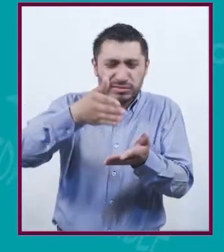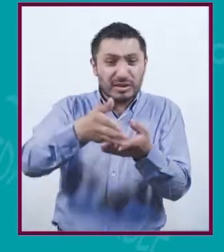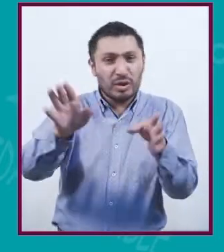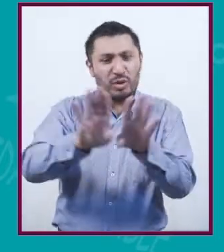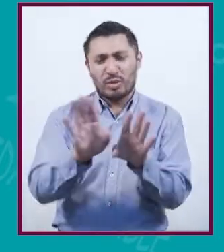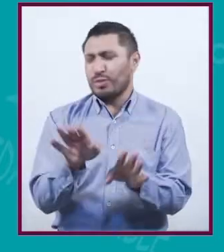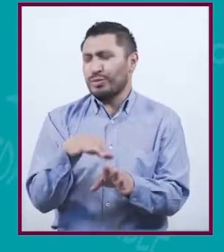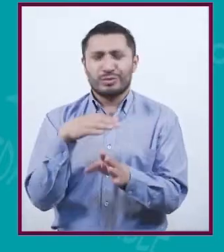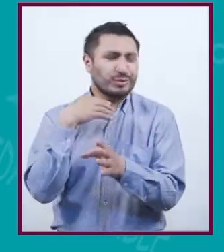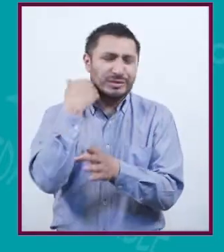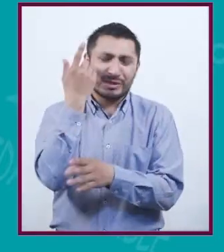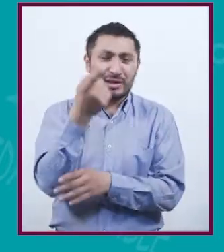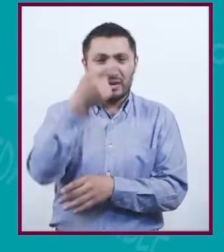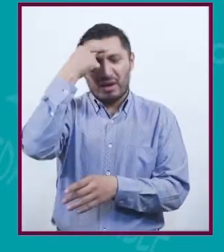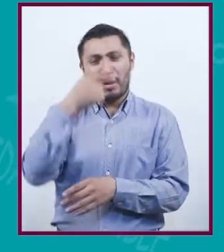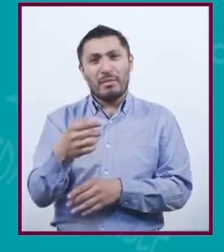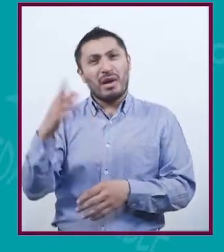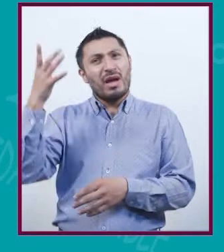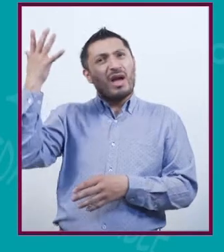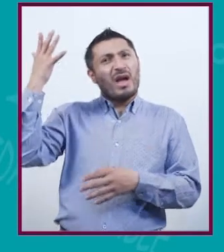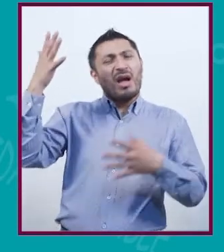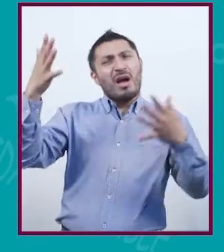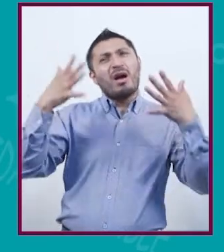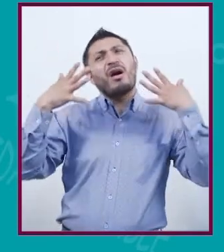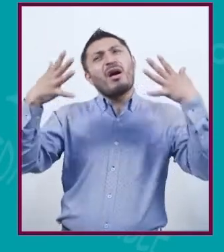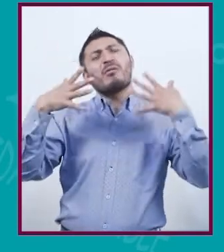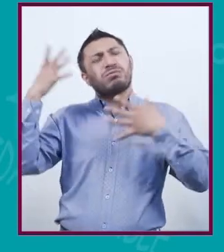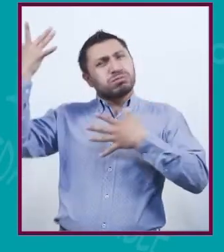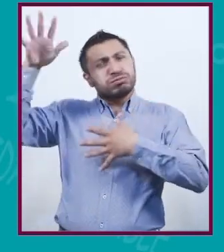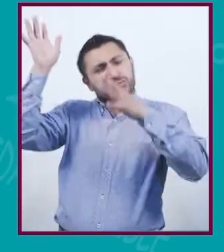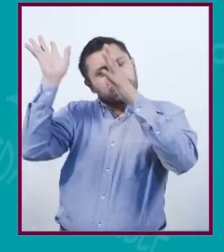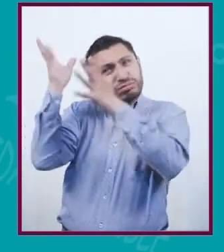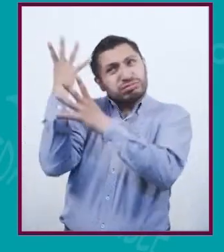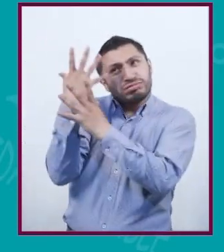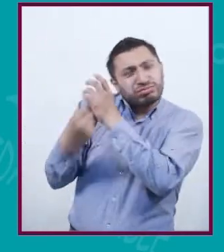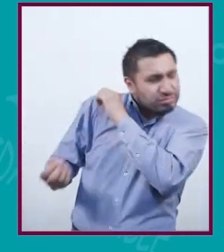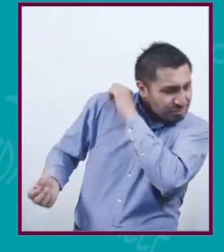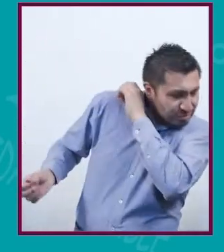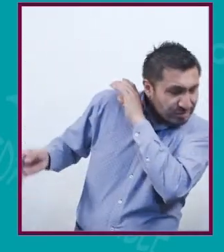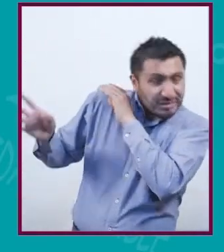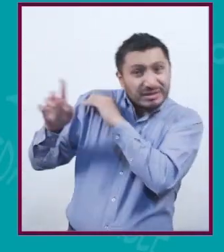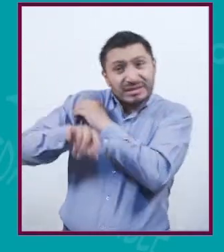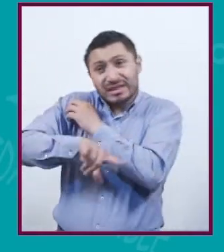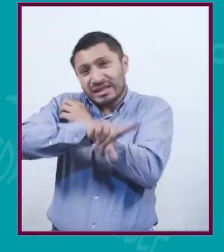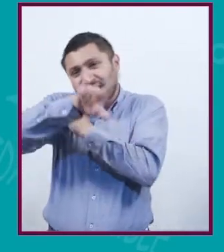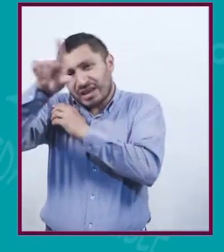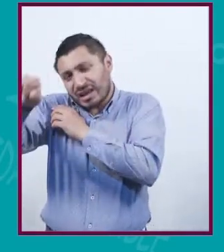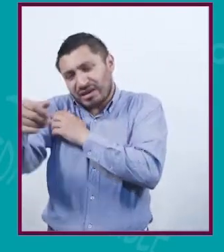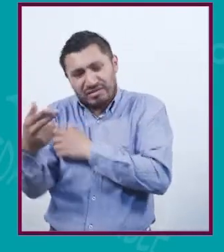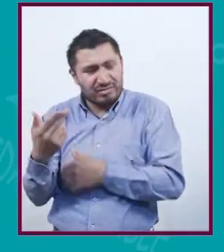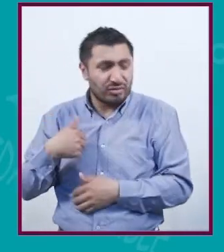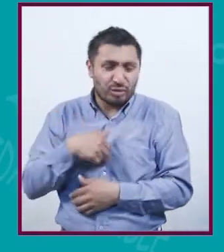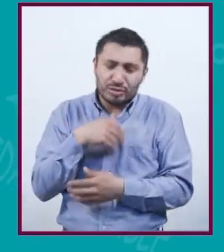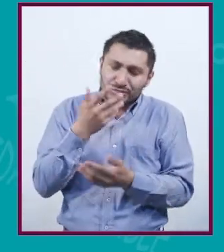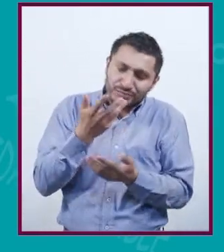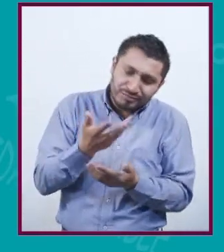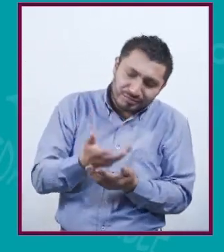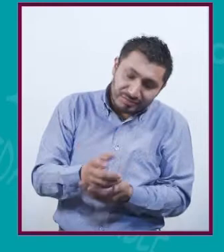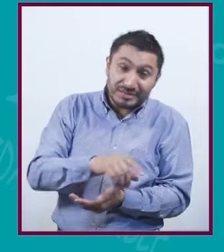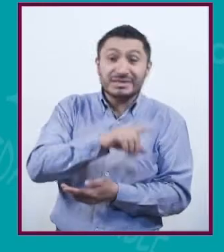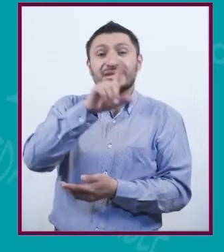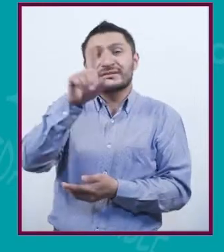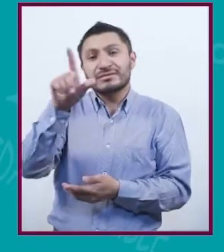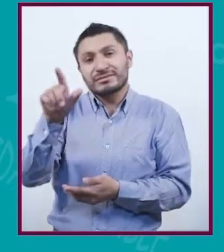día, de atravesarlo como sea para correr del calor y del sol. Después nos